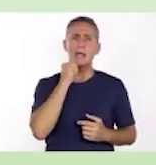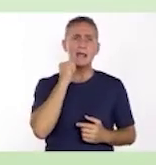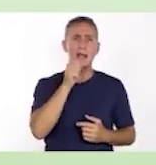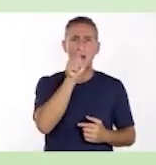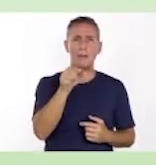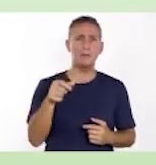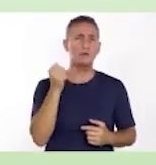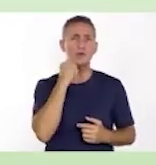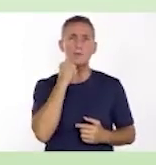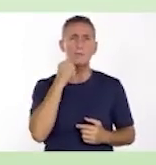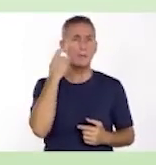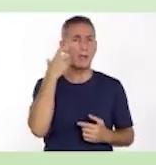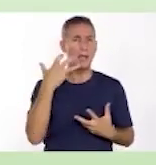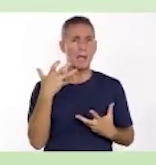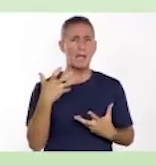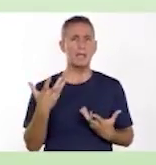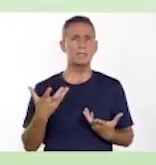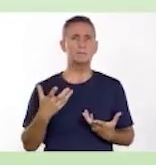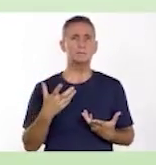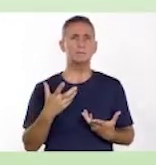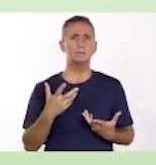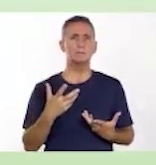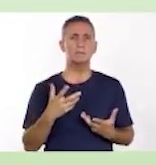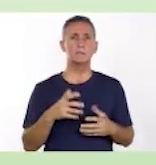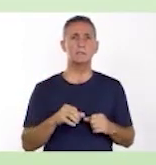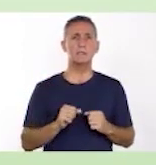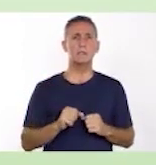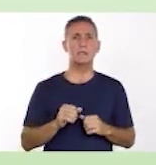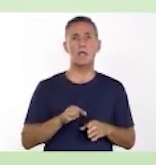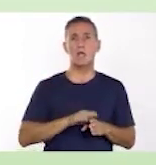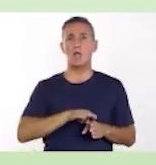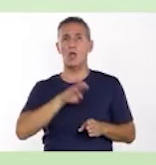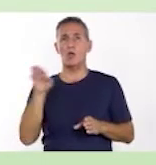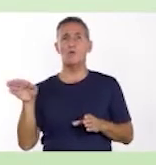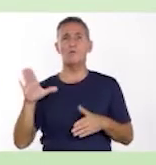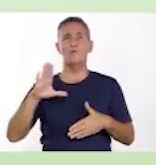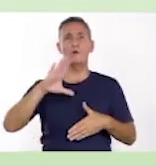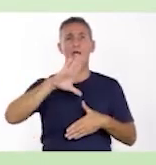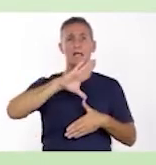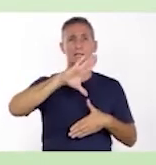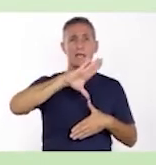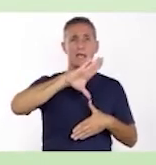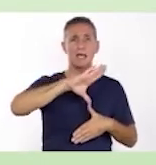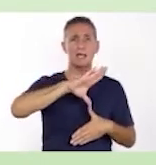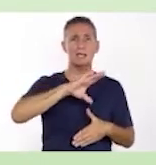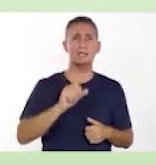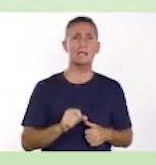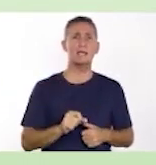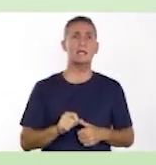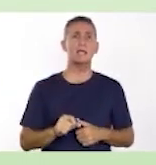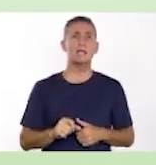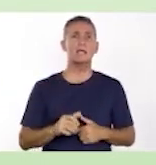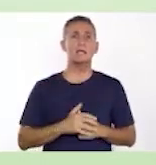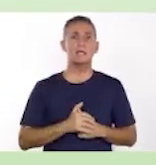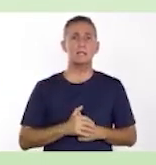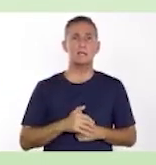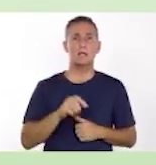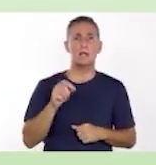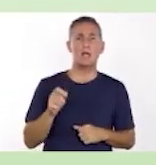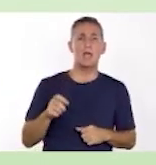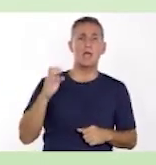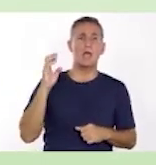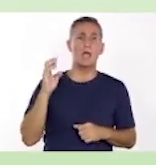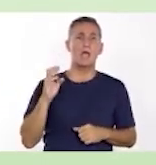este movimiento que lo dio a conocer fuera de Hispanoamérica, el nicaragüense Félix Rubén García